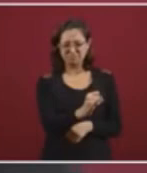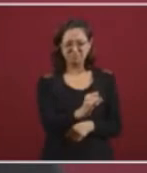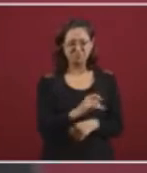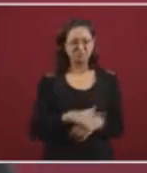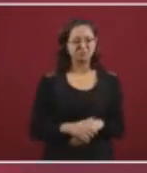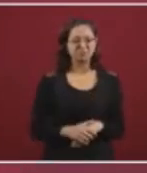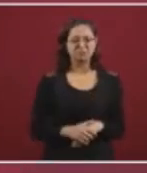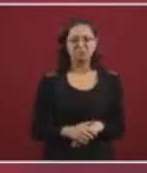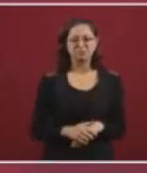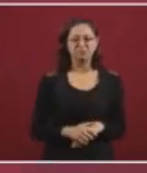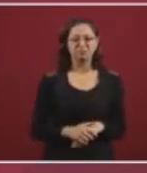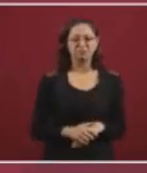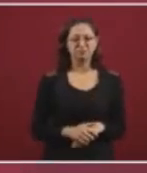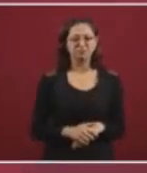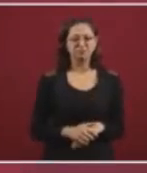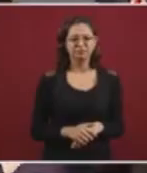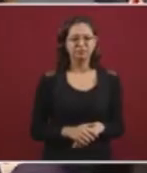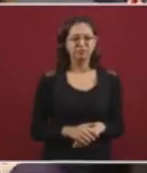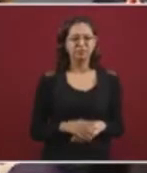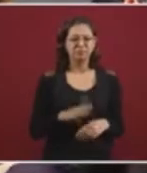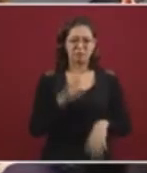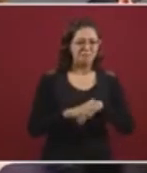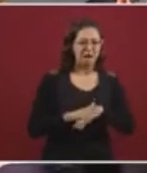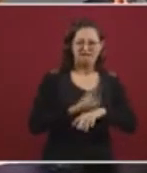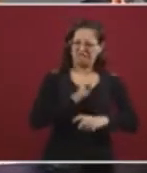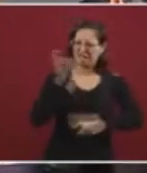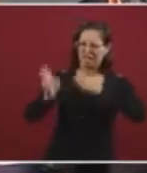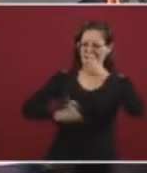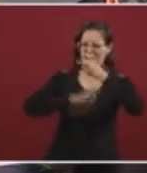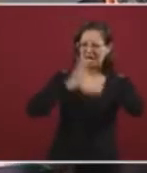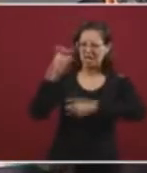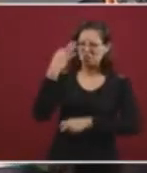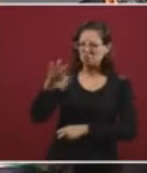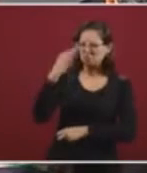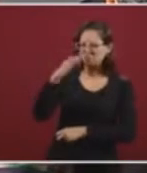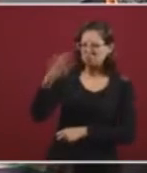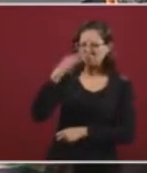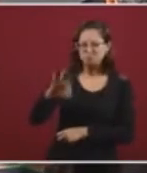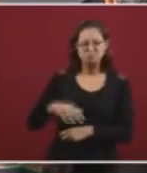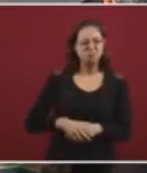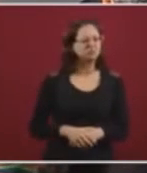de los que más insultan, y nunca